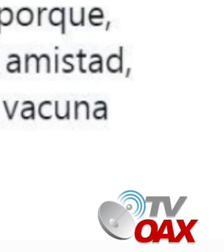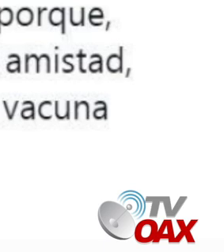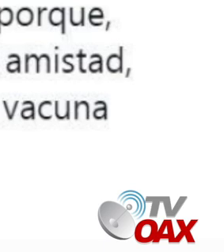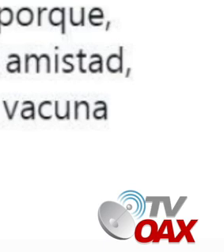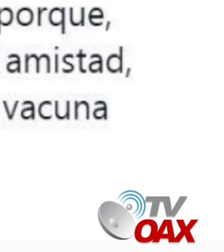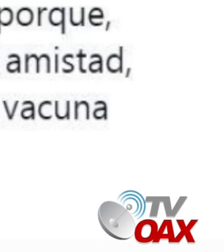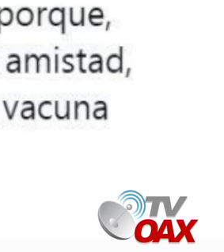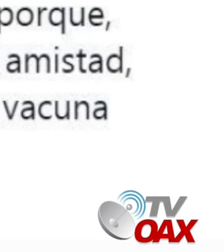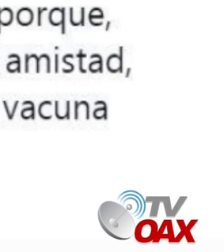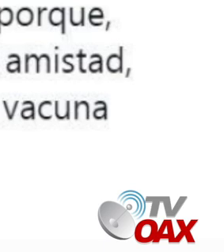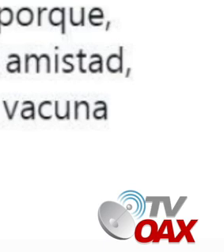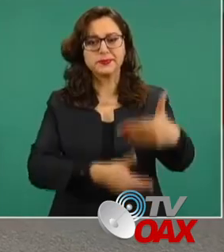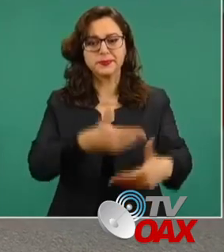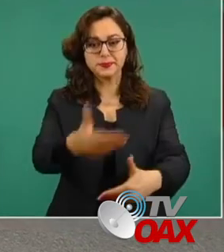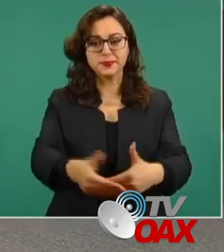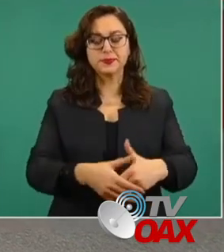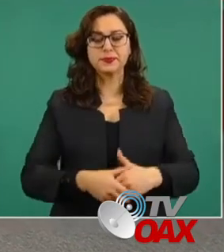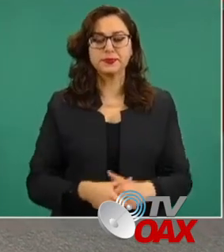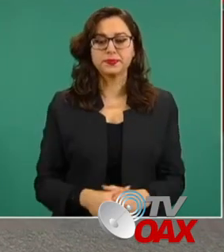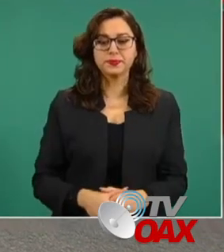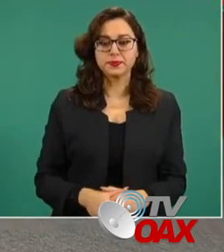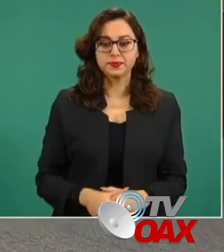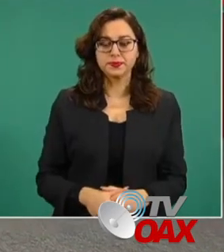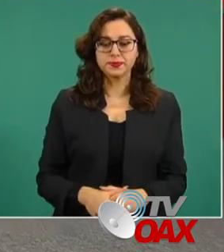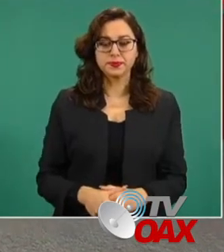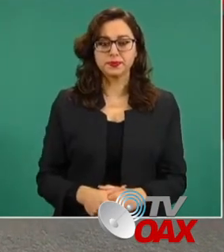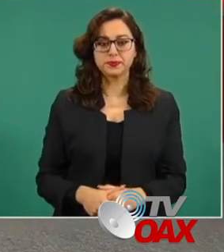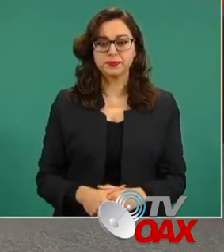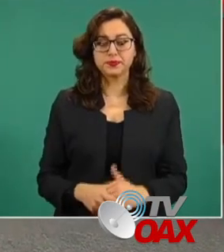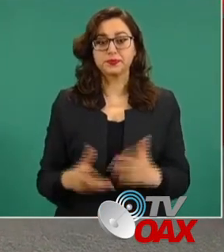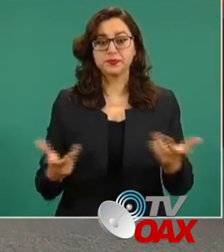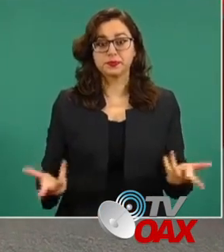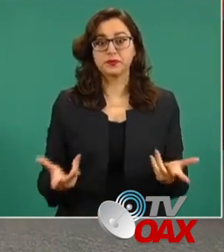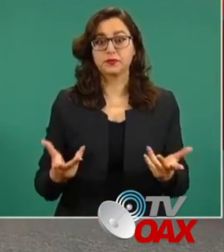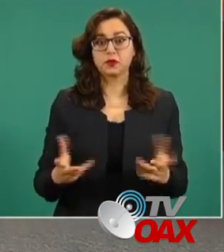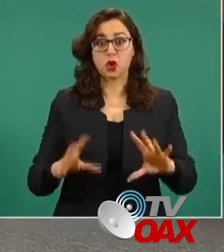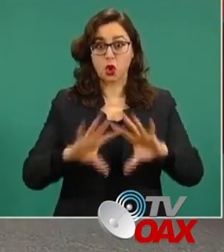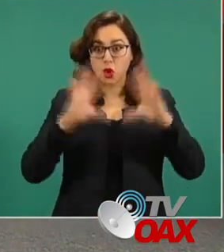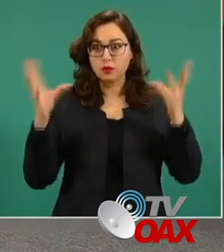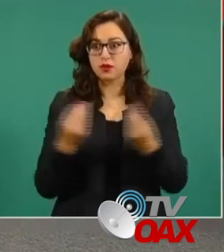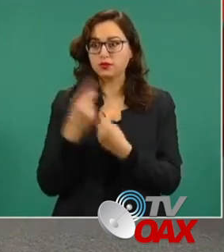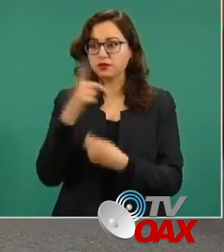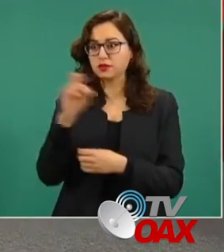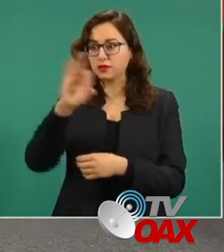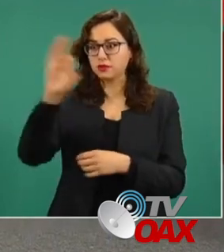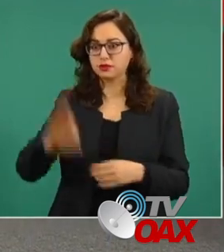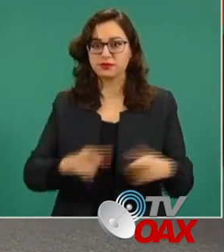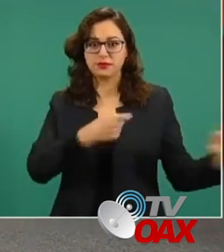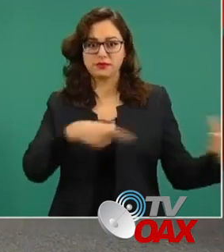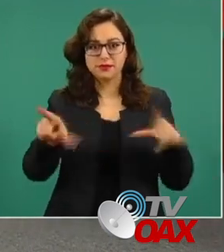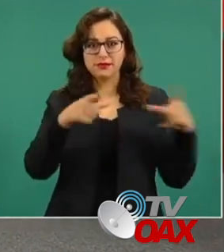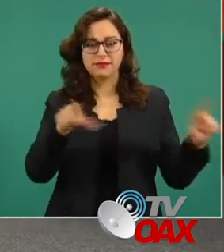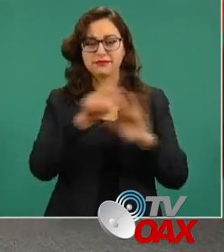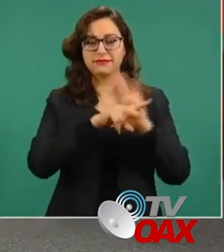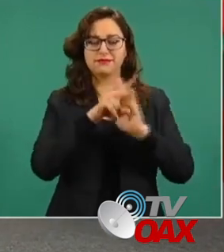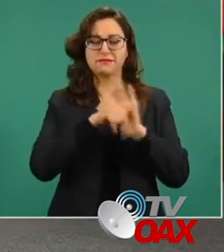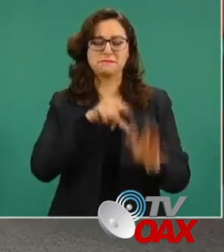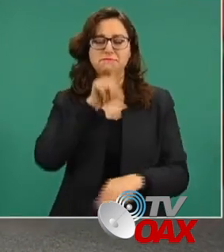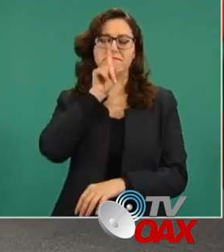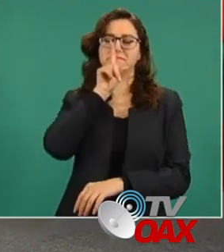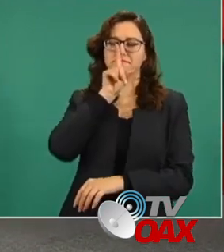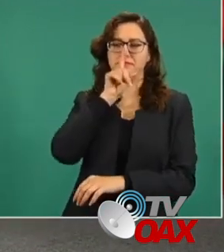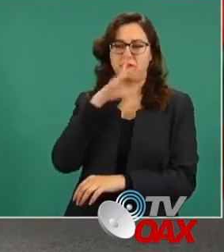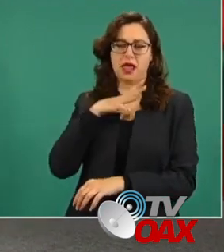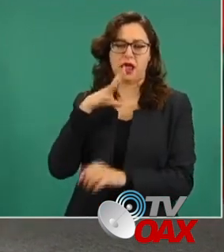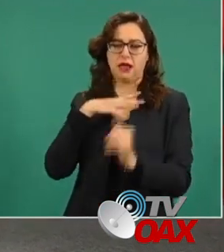de México, ya que lleva 2 semanas consecutivas trabajando sábado y domingo, lanzándose a los estados, inaugurando